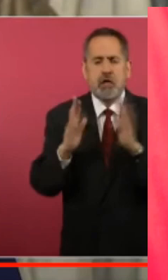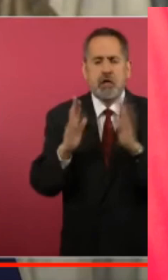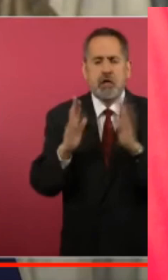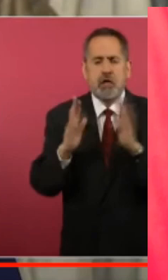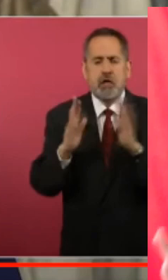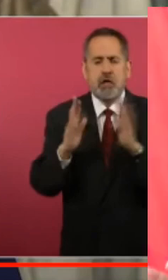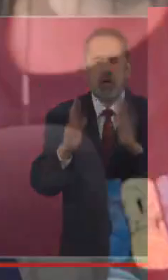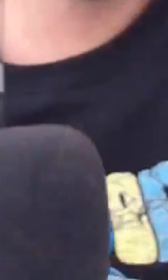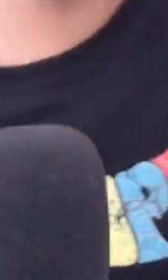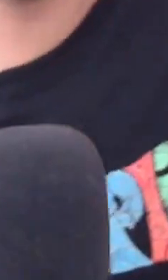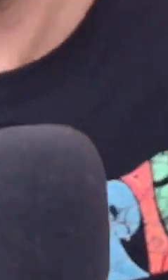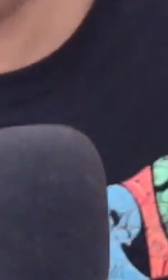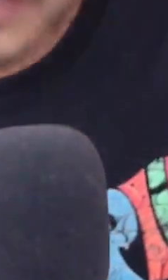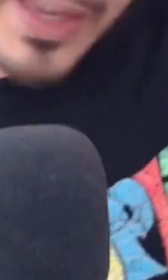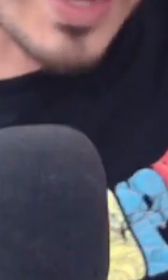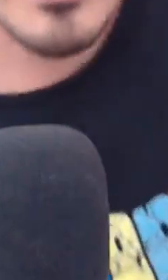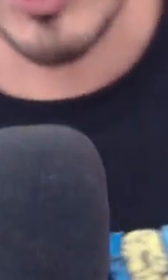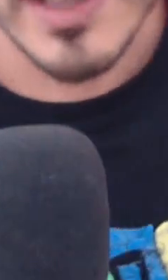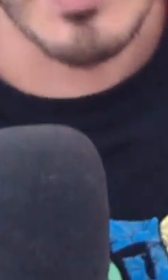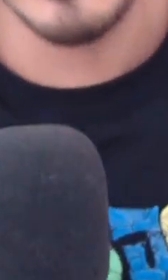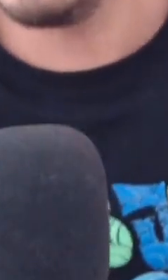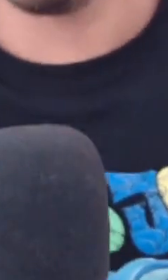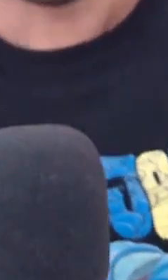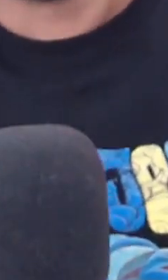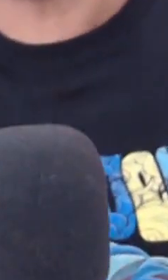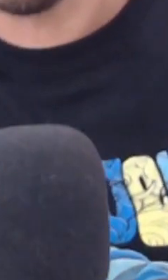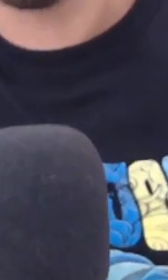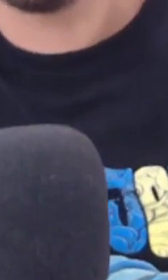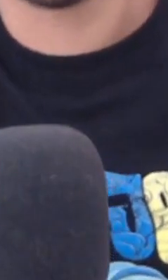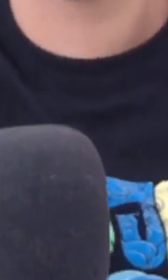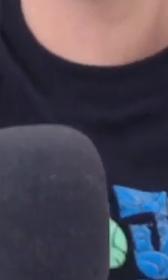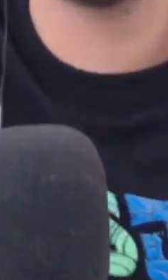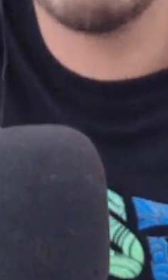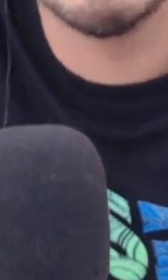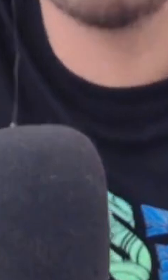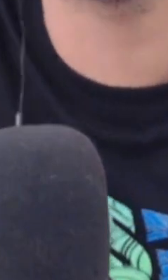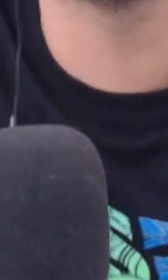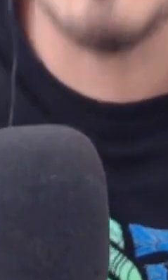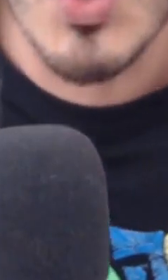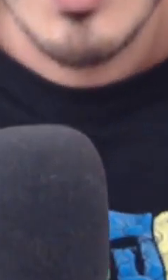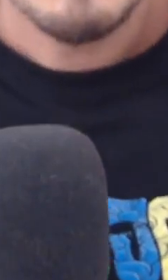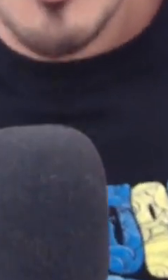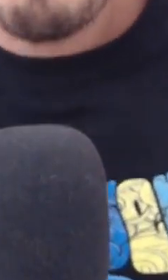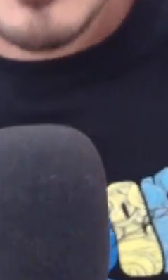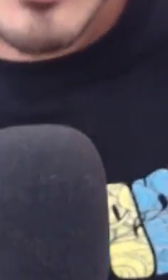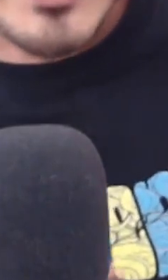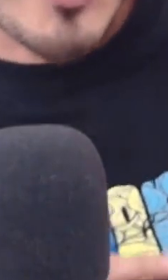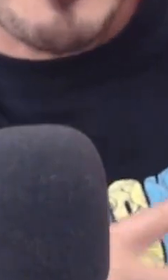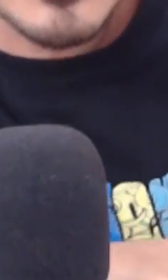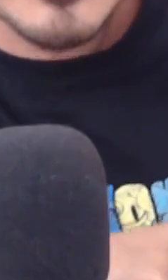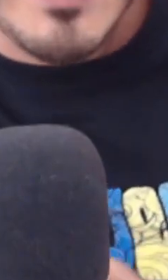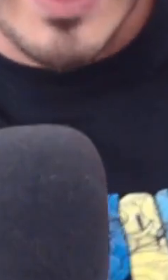todo el informe, cuarto informe, ahí está ya en las redes sociales del presidente. Pues básicamente dijo lo que ya sabemos, lo presumió.